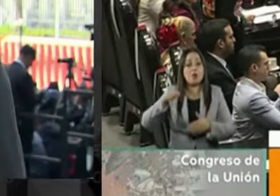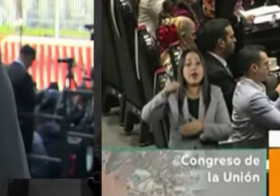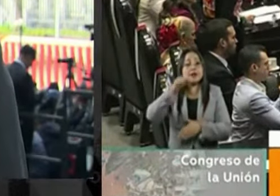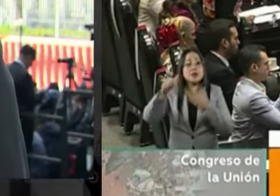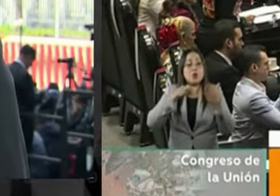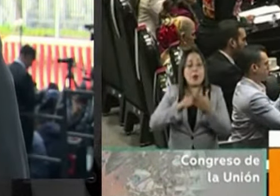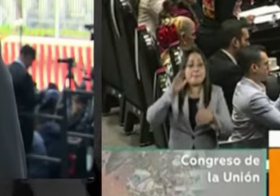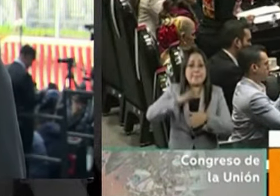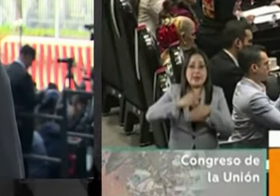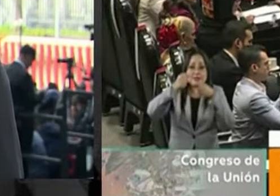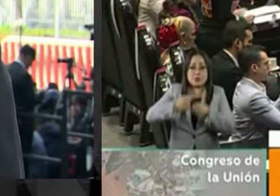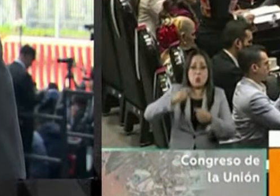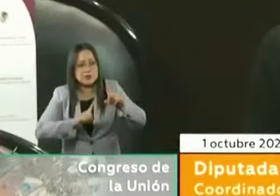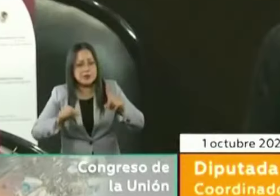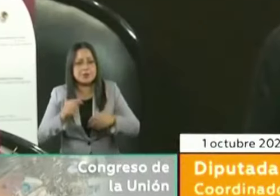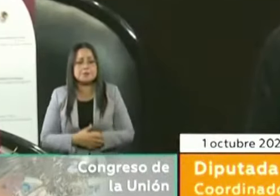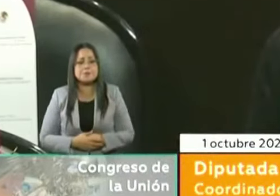Gaby.